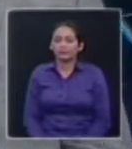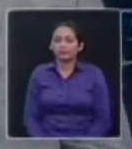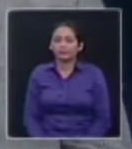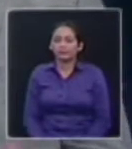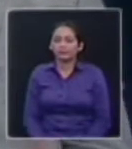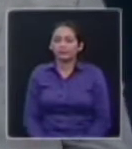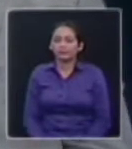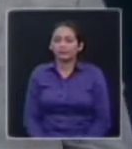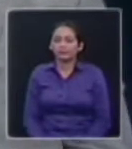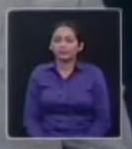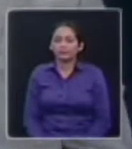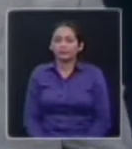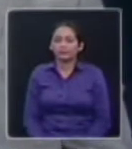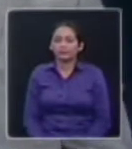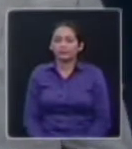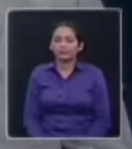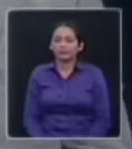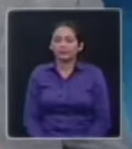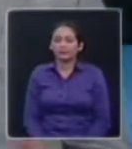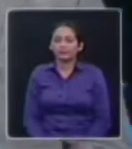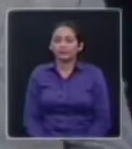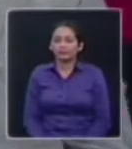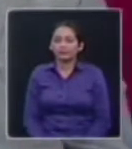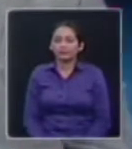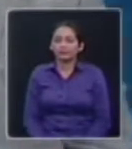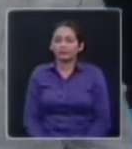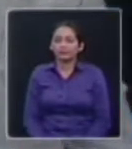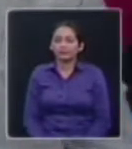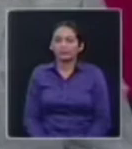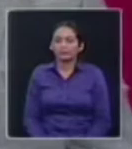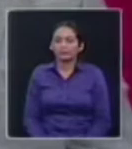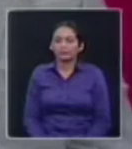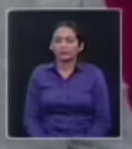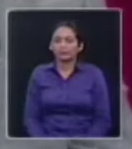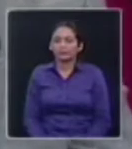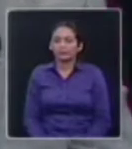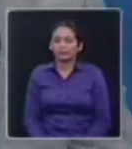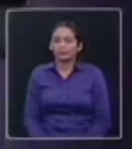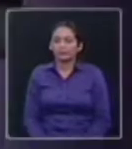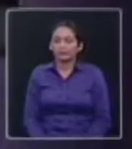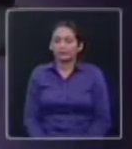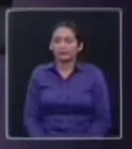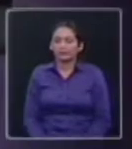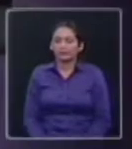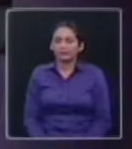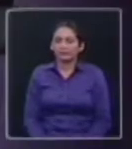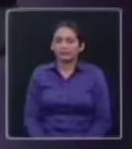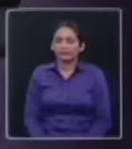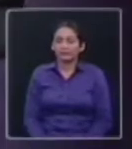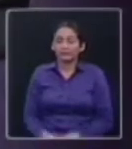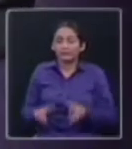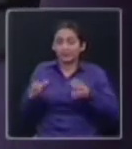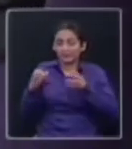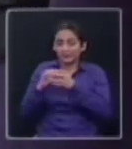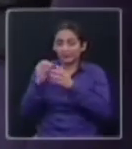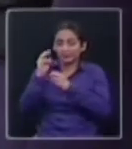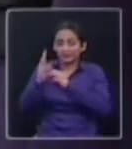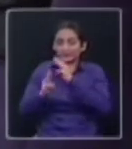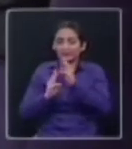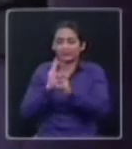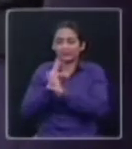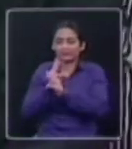standards, and certification systems so that the people can manage those projects. Como Federación Mundial, estamos en 70